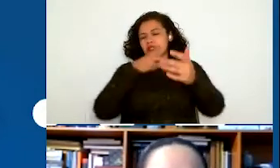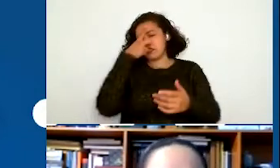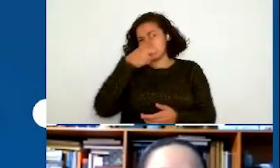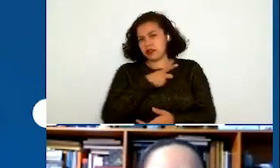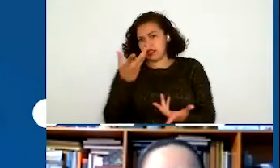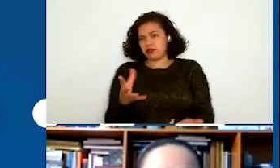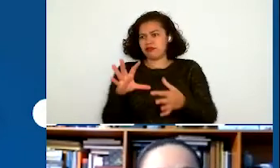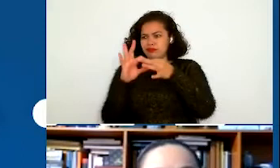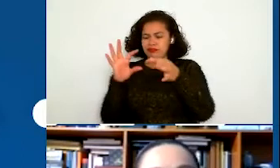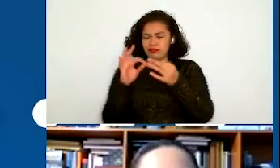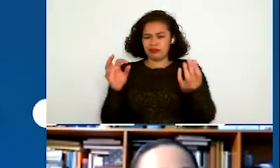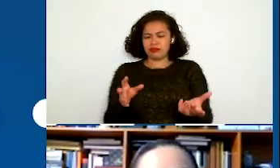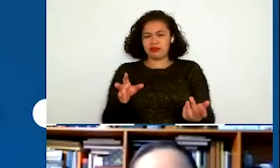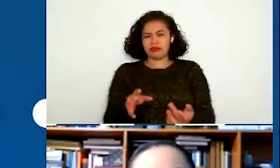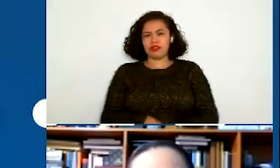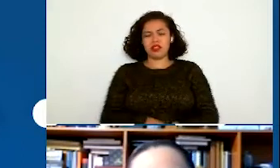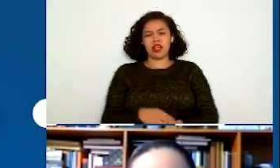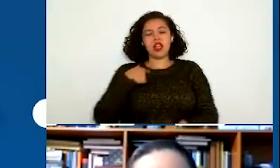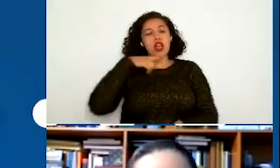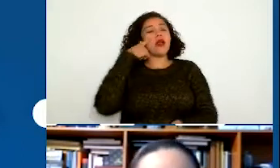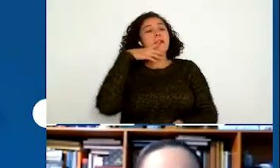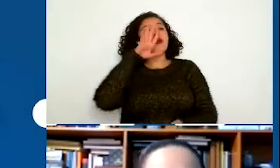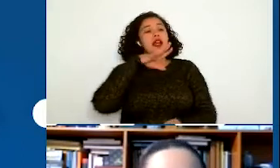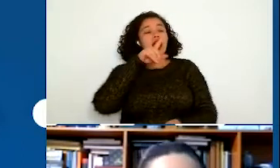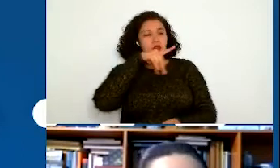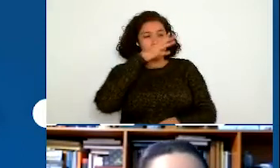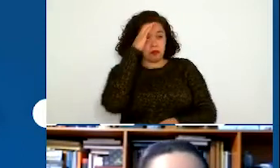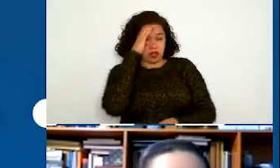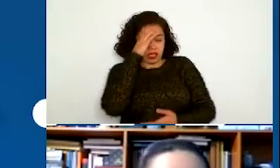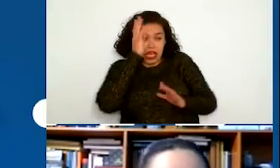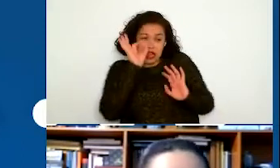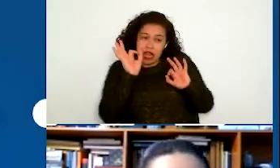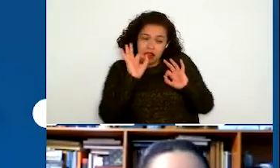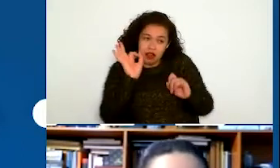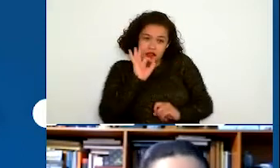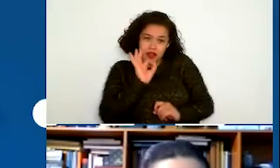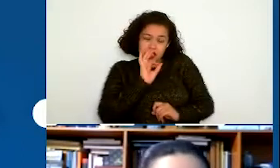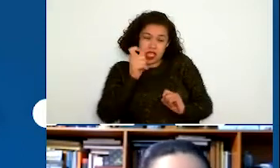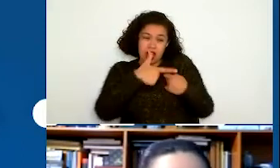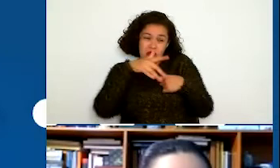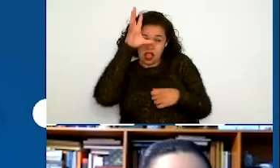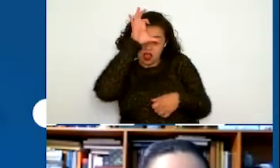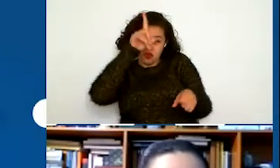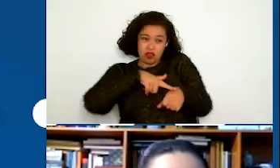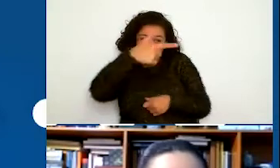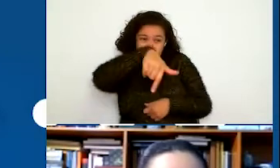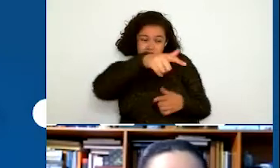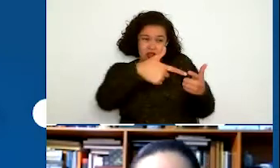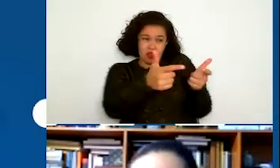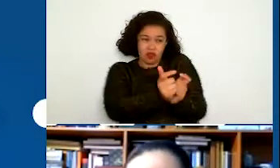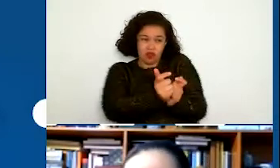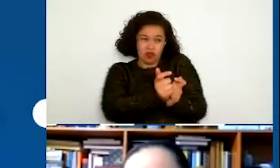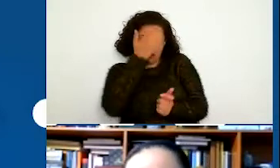esta situación, entonces lo que yo le comenté es, ¿has considerado los aspectos culturales de la población?